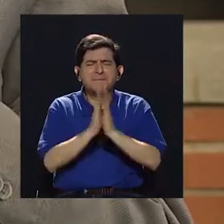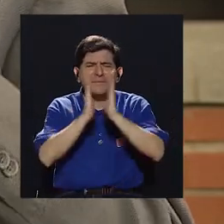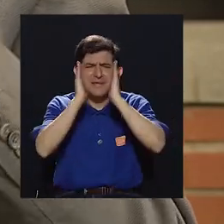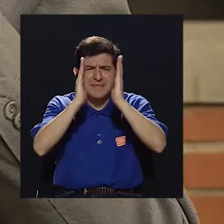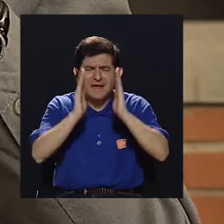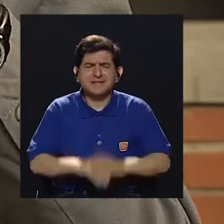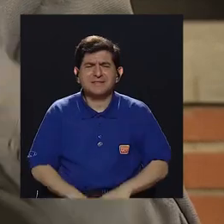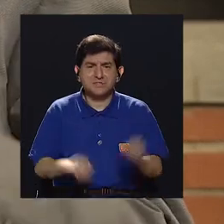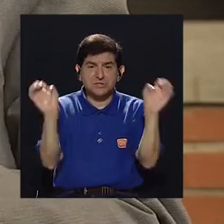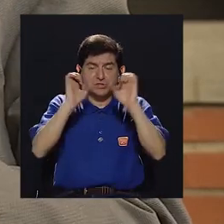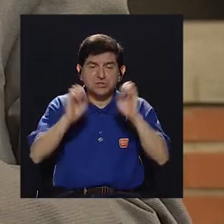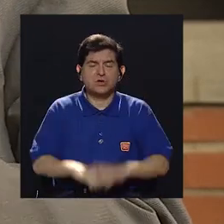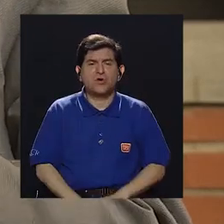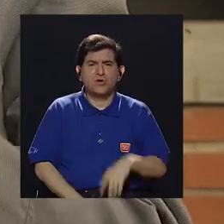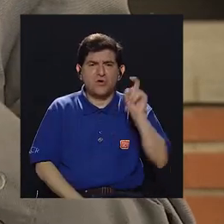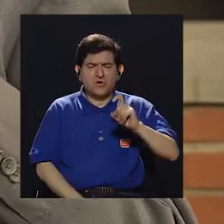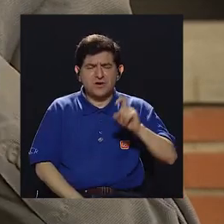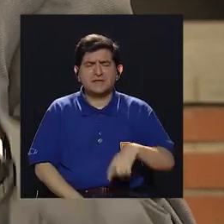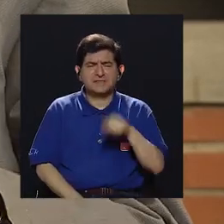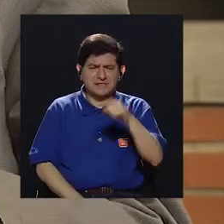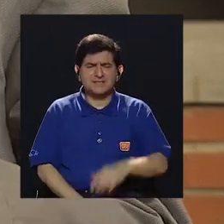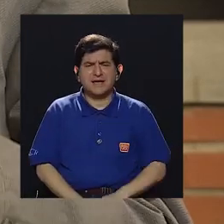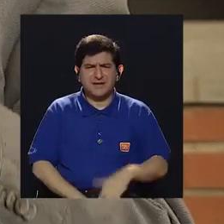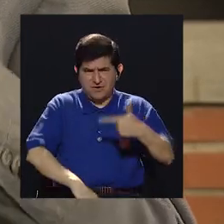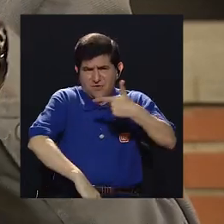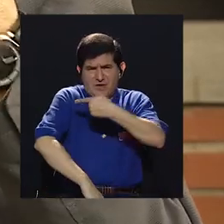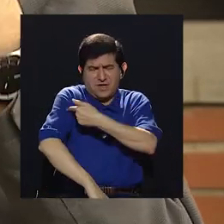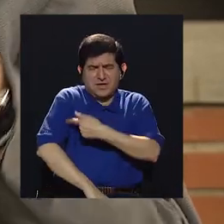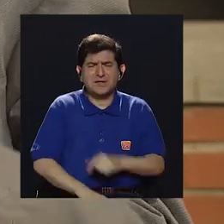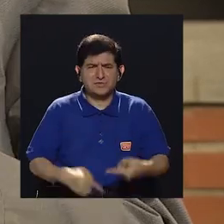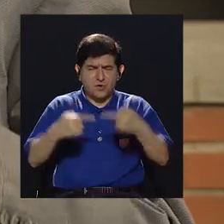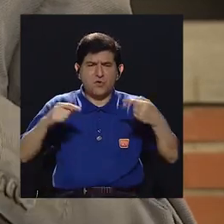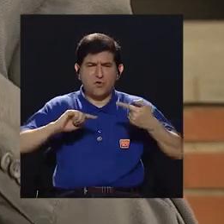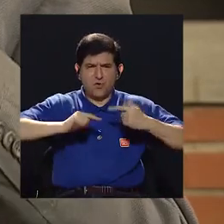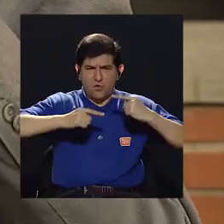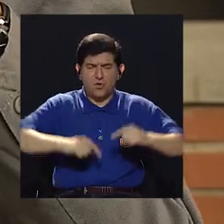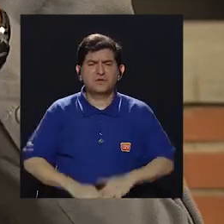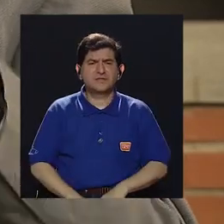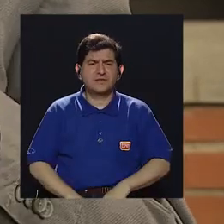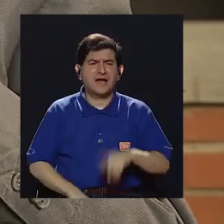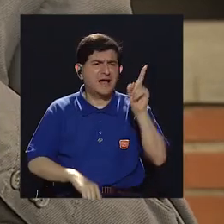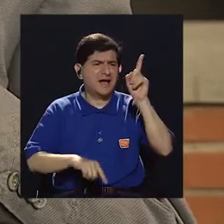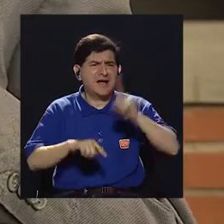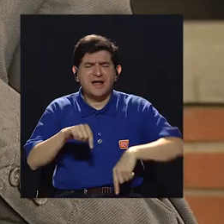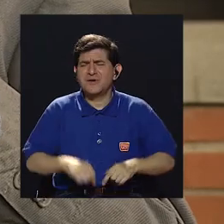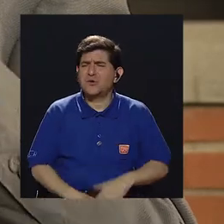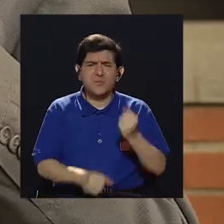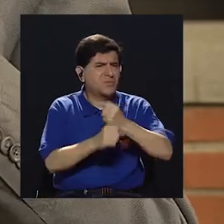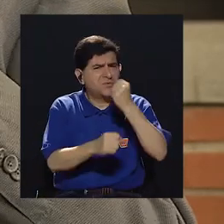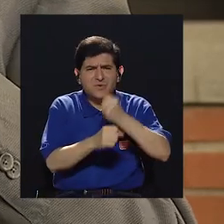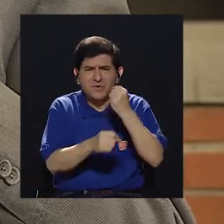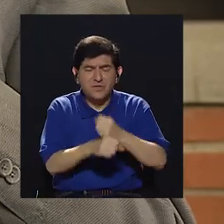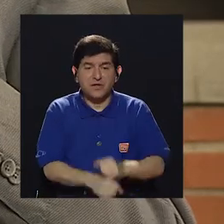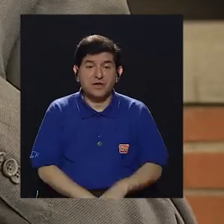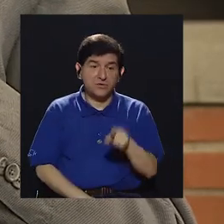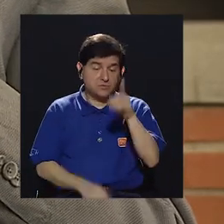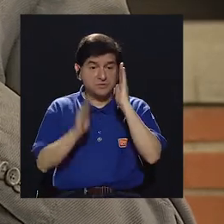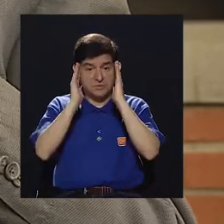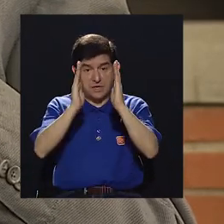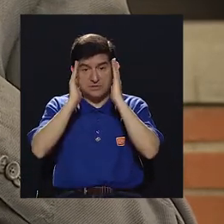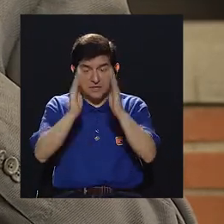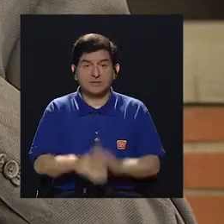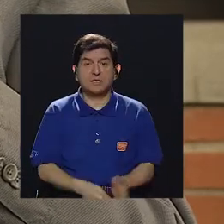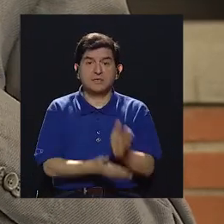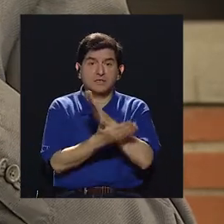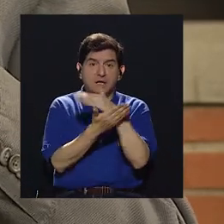servicio de emergencias, les ponen analgésicos, no funciona, los despiertan anoche, no pueden ir a trabajar. Entonces, los ve usted porque en realidad